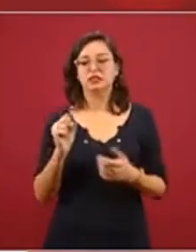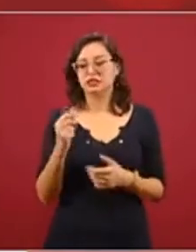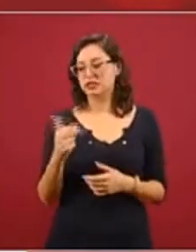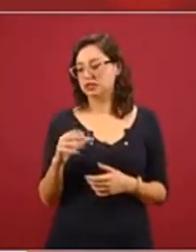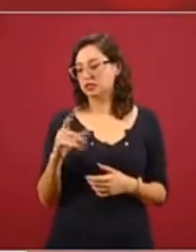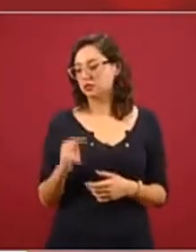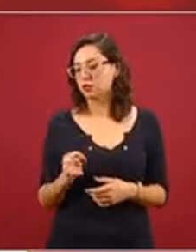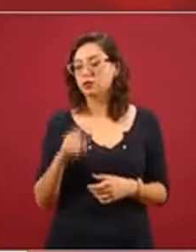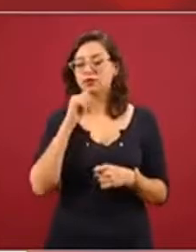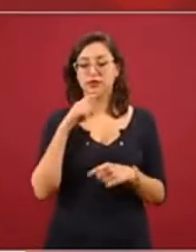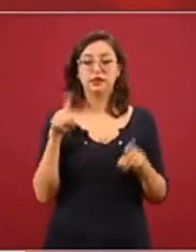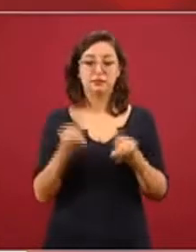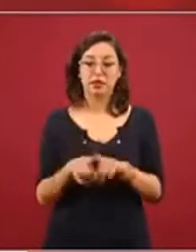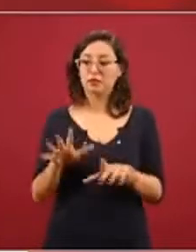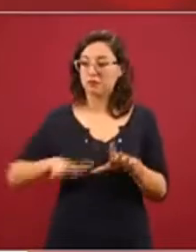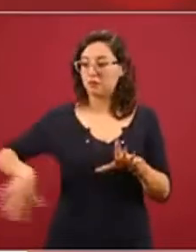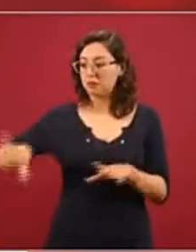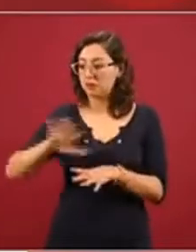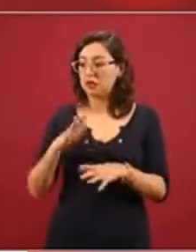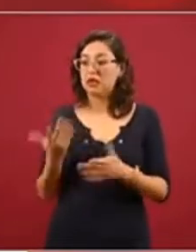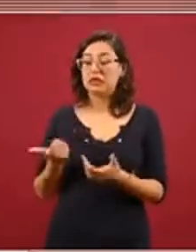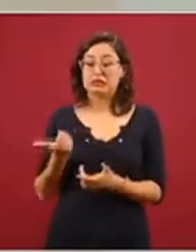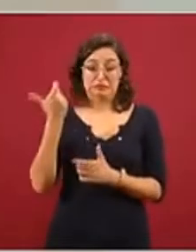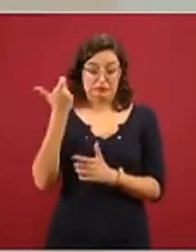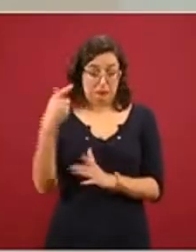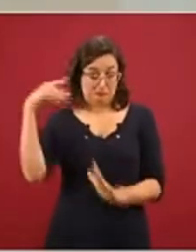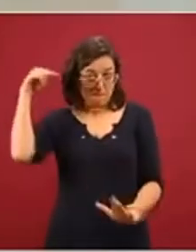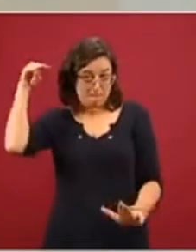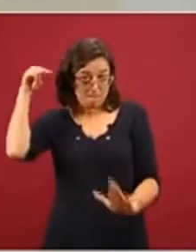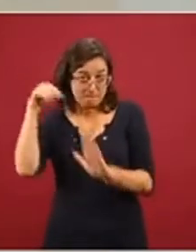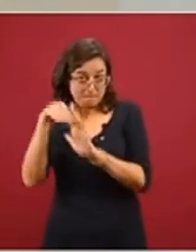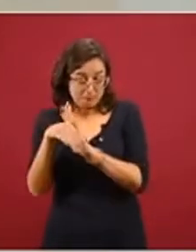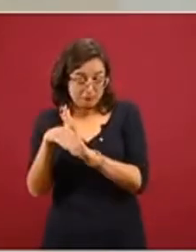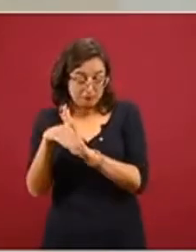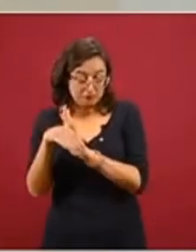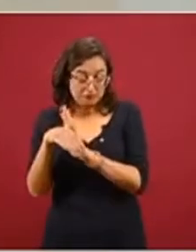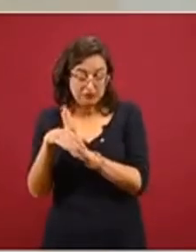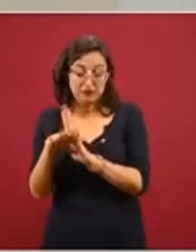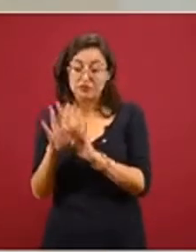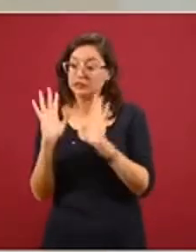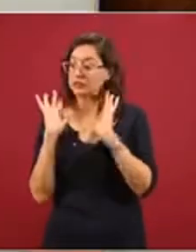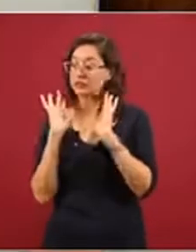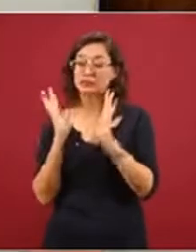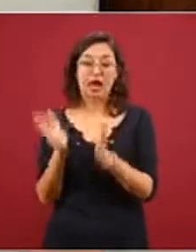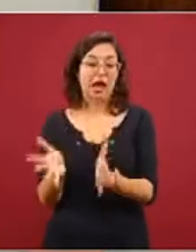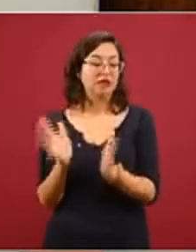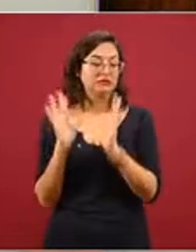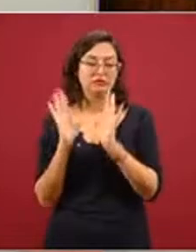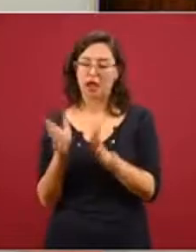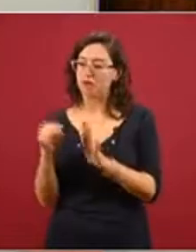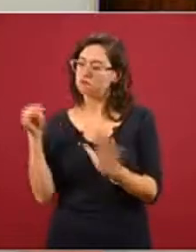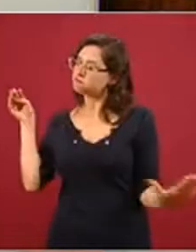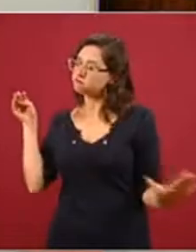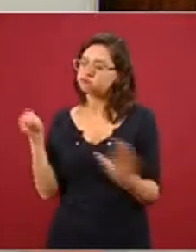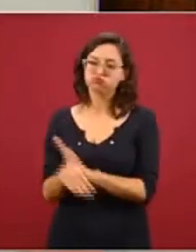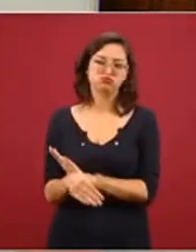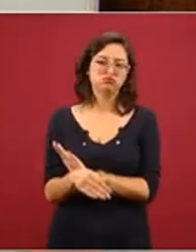seguridad social, tenemos un impacto que parece haber ya llegado a puntos límites, lo cual es